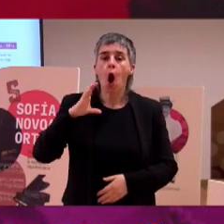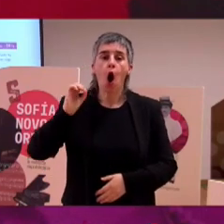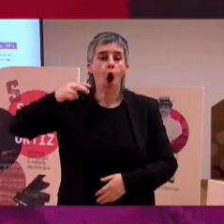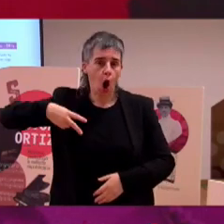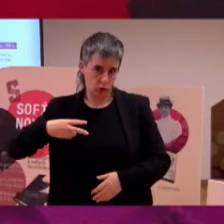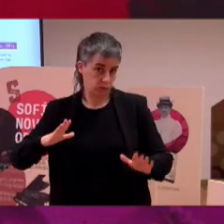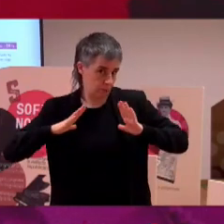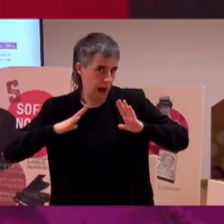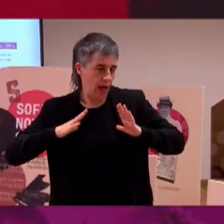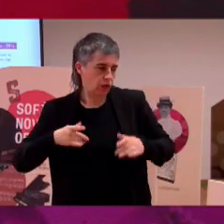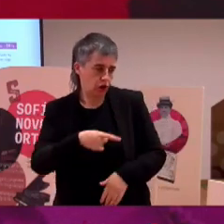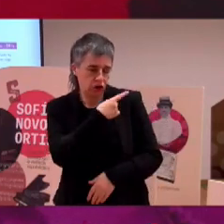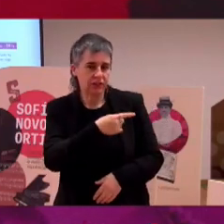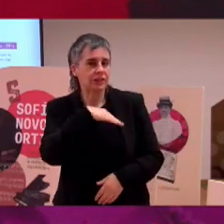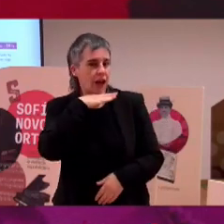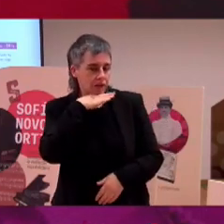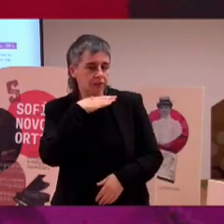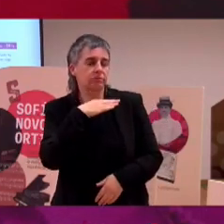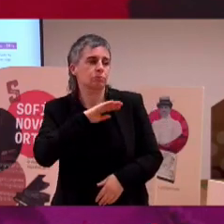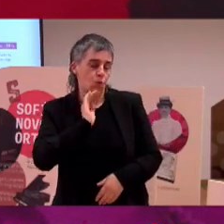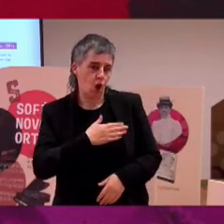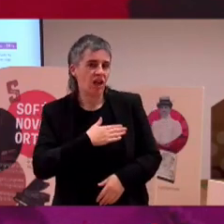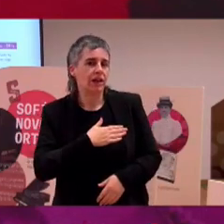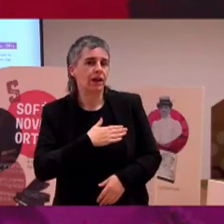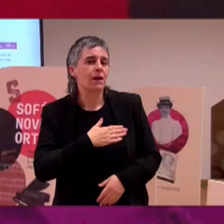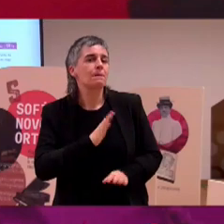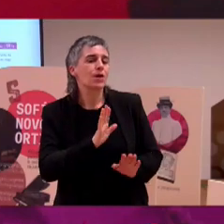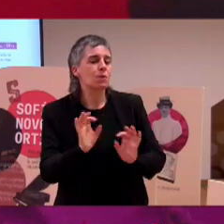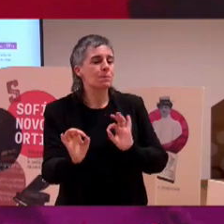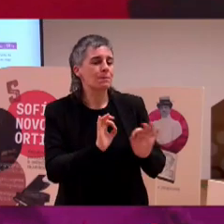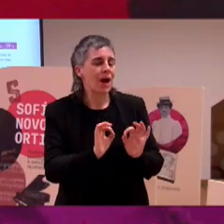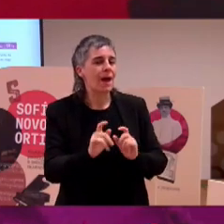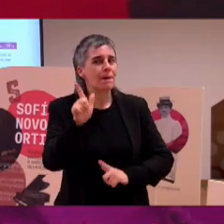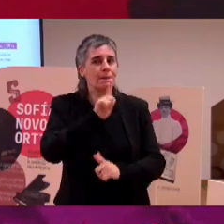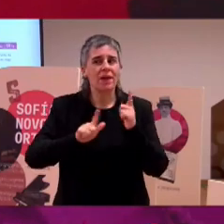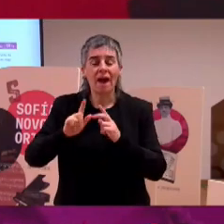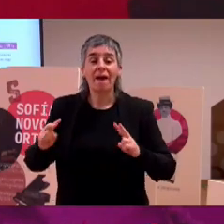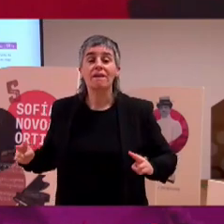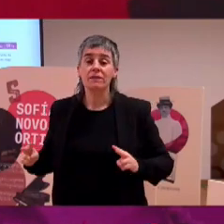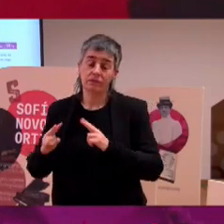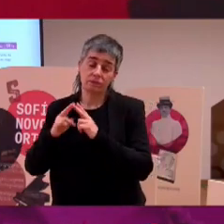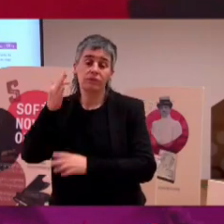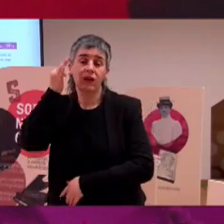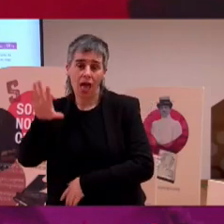preparando a viaxe a Francia para reencontrarse con súa adorada Nadia Boulanger,